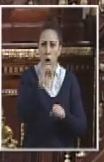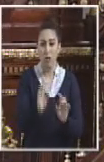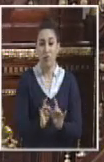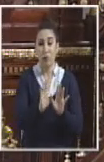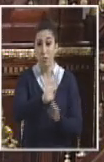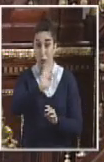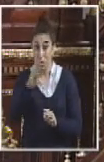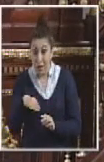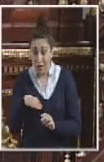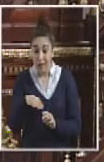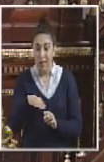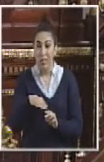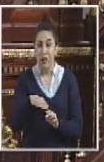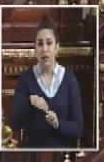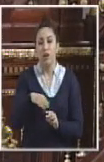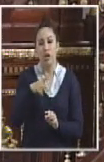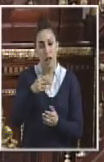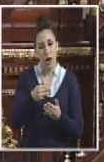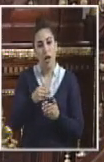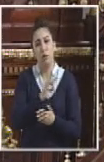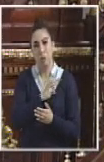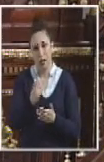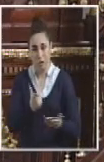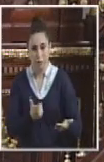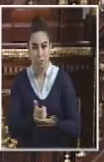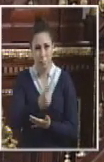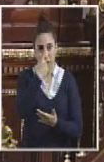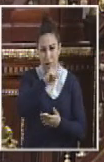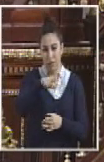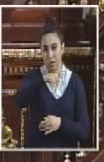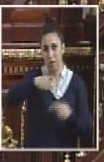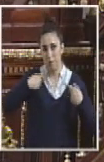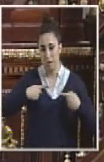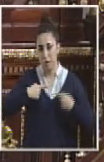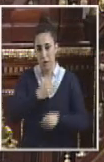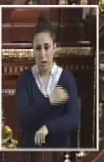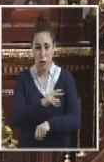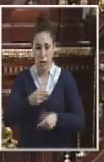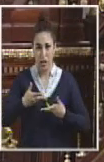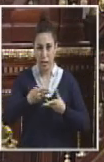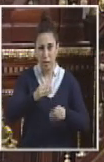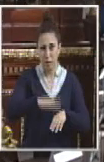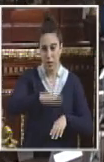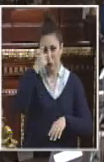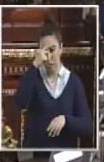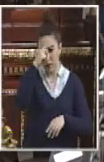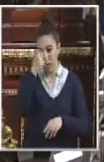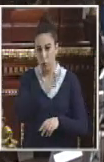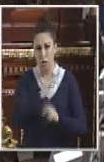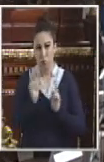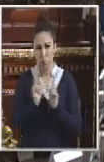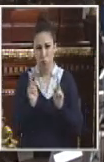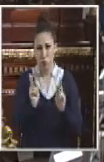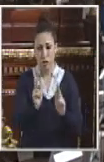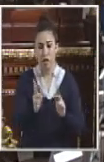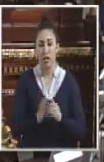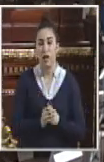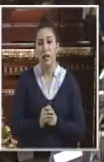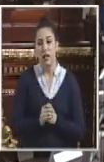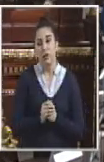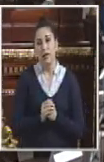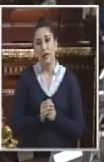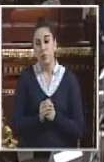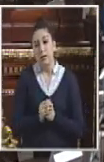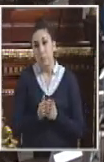accidentes derivados de la utilización de la infraestructura de la Ciudad de México. Este es un llamado a darle